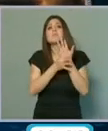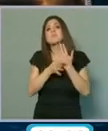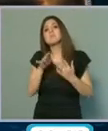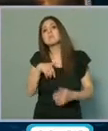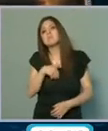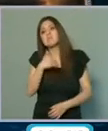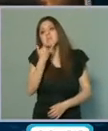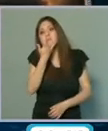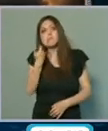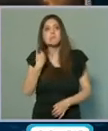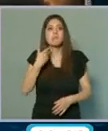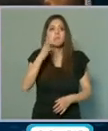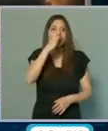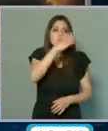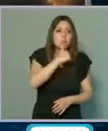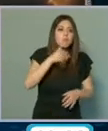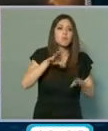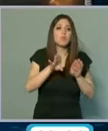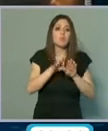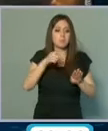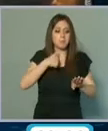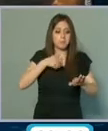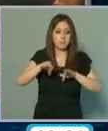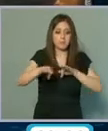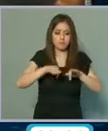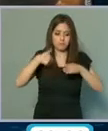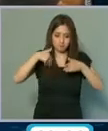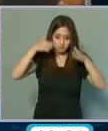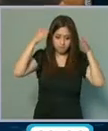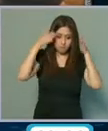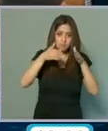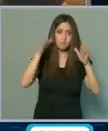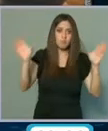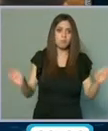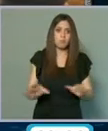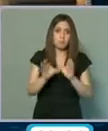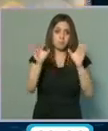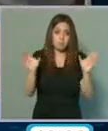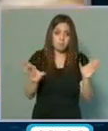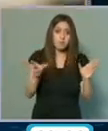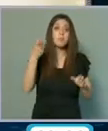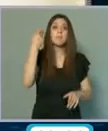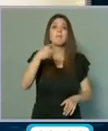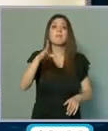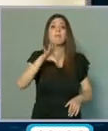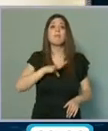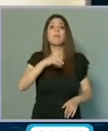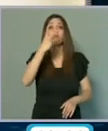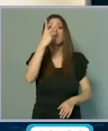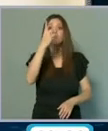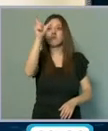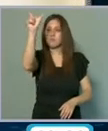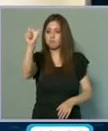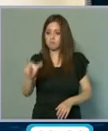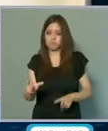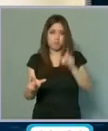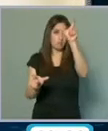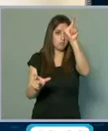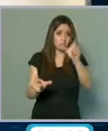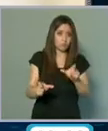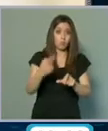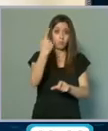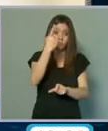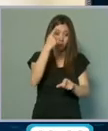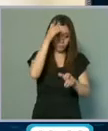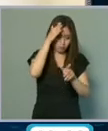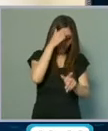tengo mi chamba es a través de esta computadora. Sí, pero ¿qué crees? Tienes dos pestañitas abiertas. En una tienes lo que estás